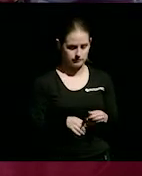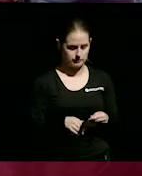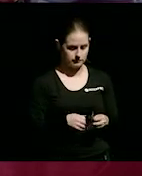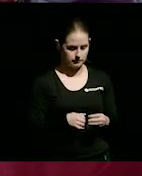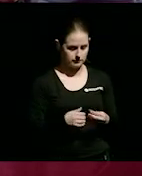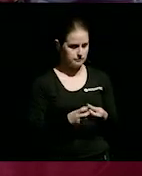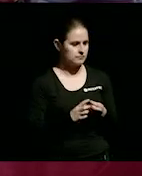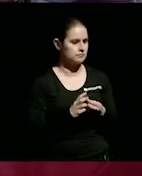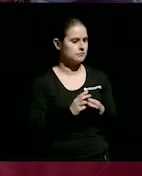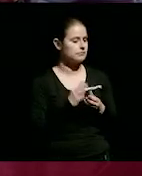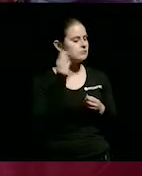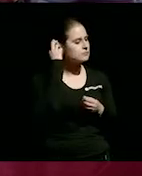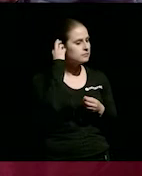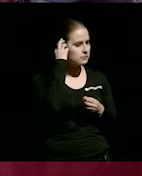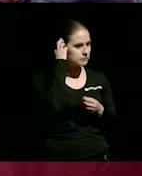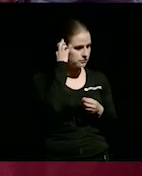¿Sigues tú?